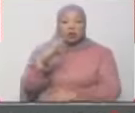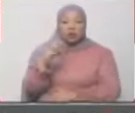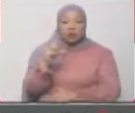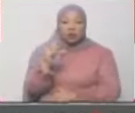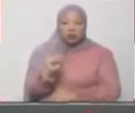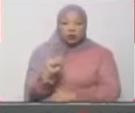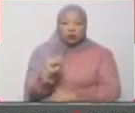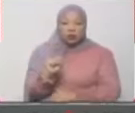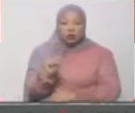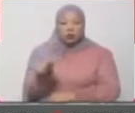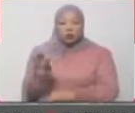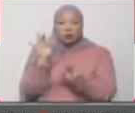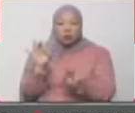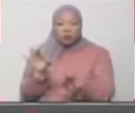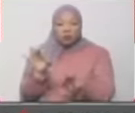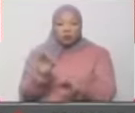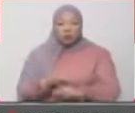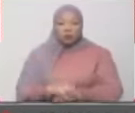¿verdad? Eres experto también.